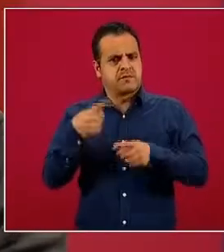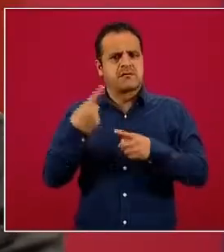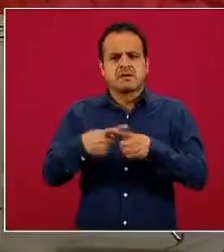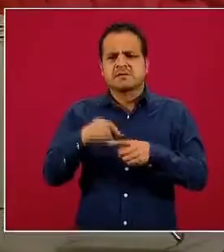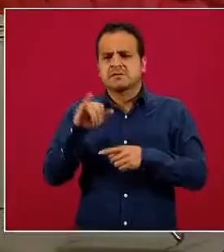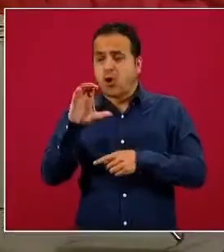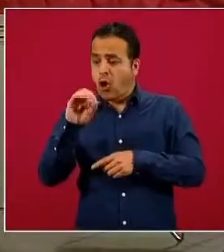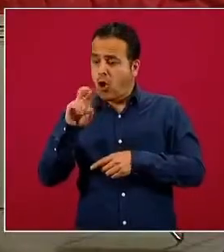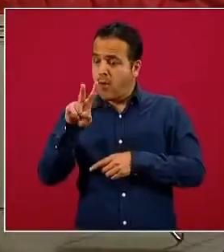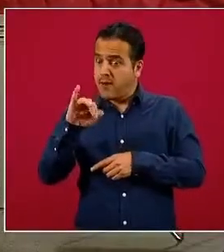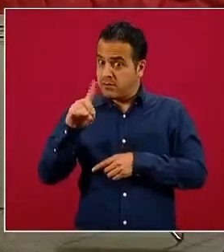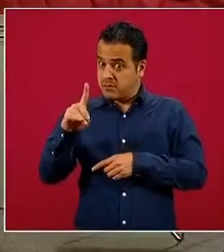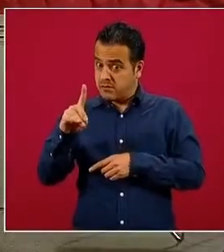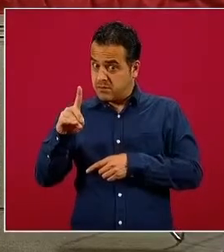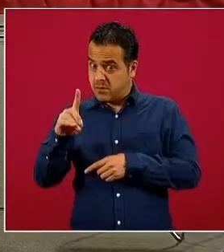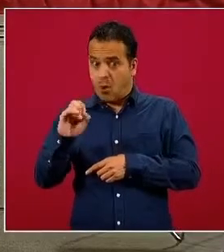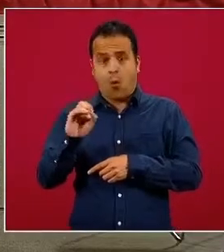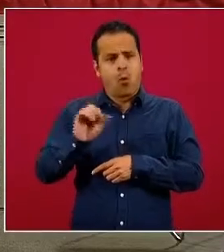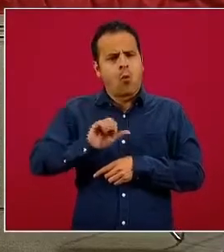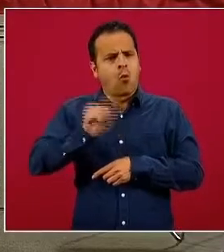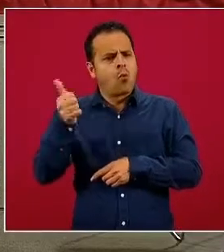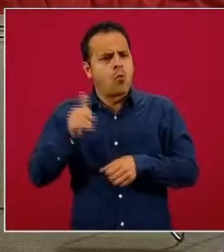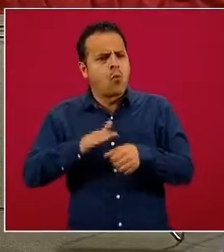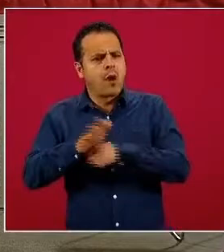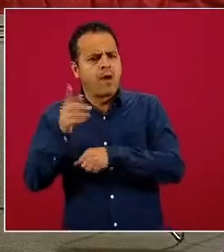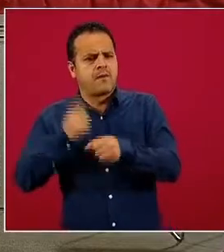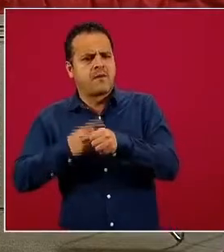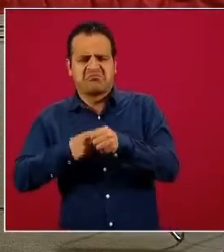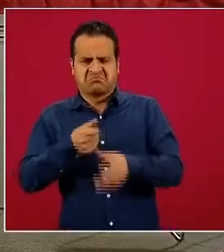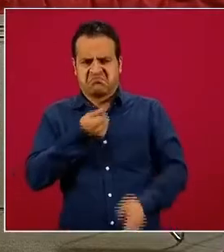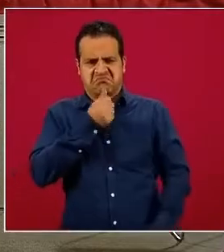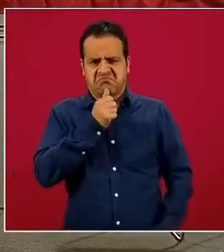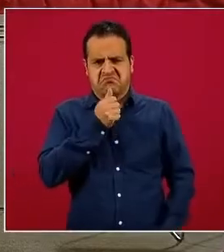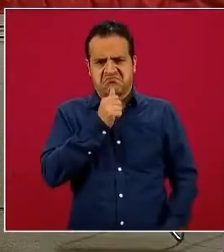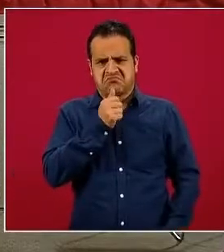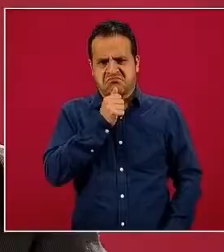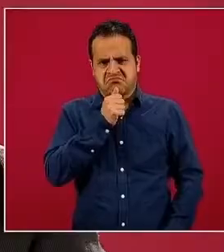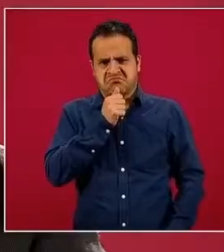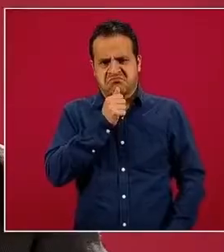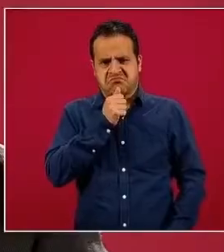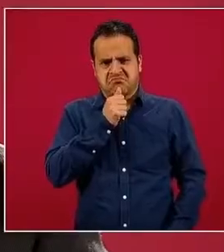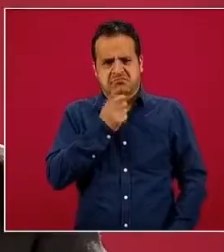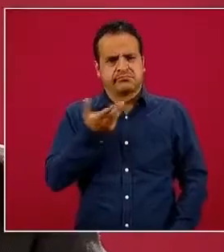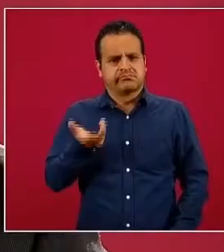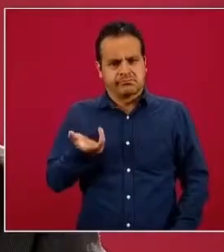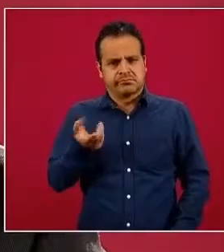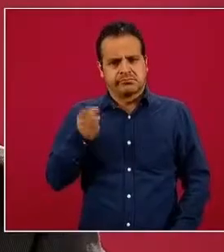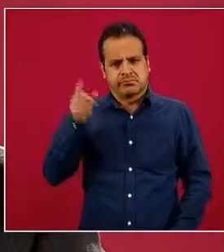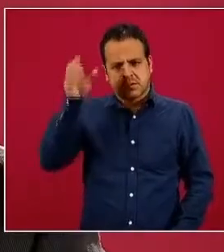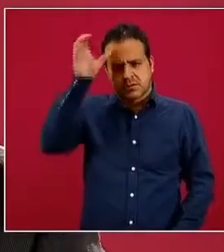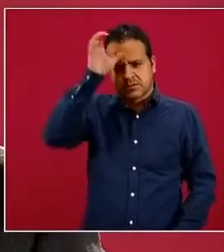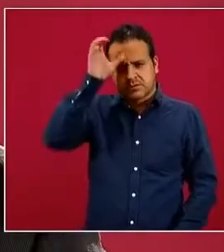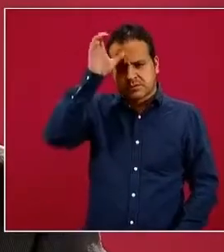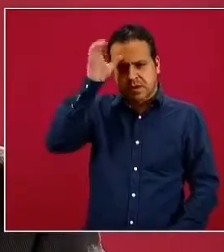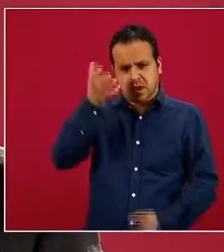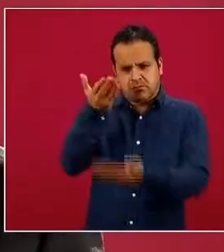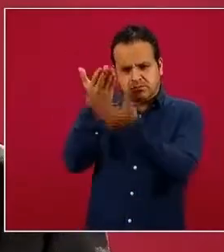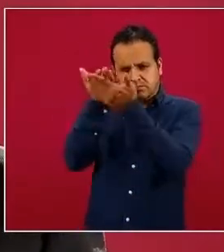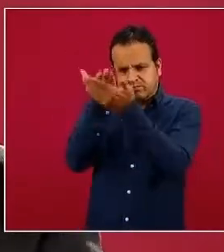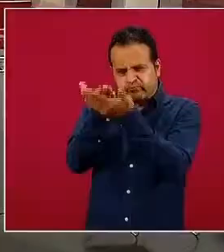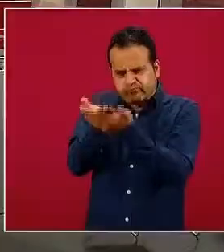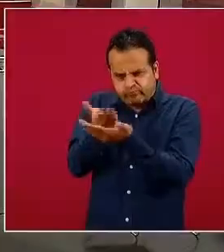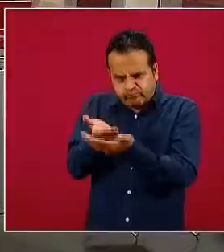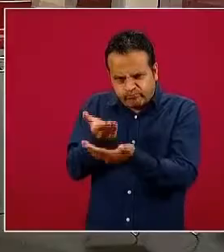daños o alguna otra causa. Generalmente la construcción de la evidencia científica requiere un esfuerzo